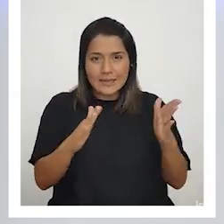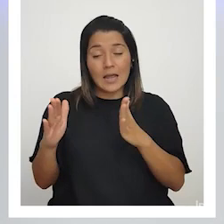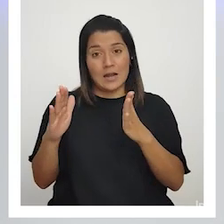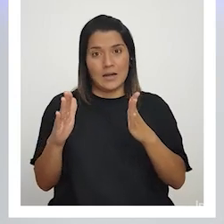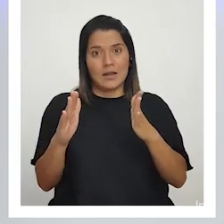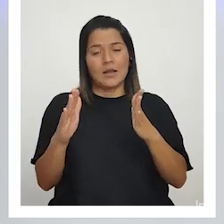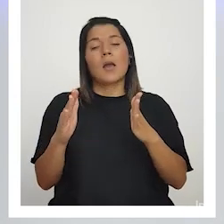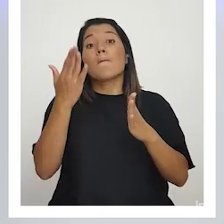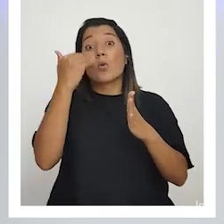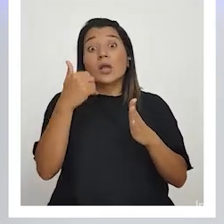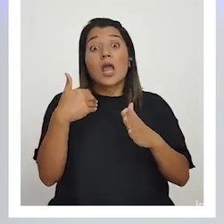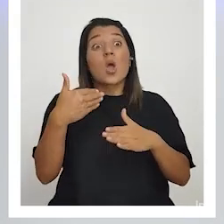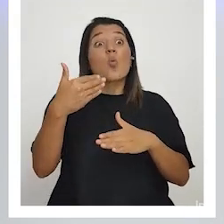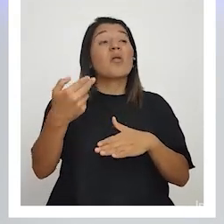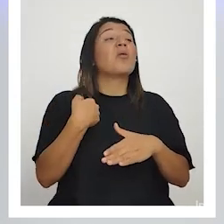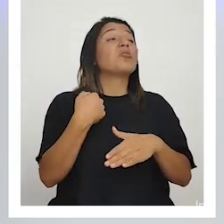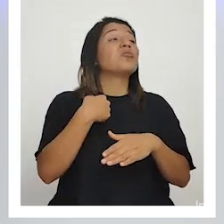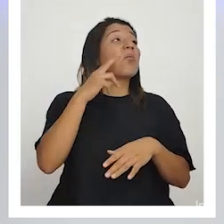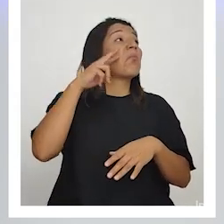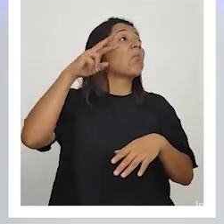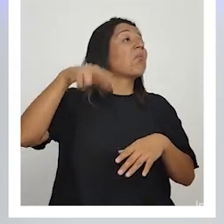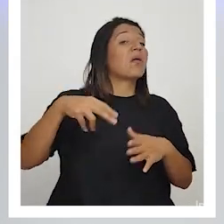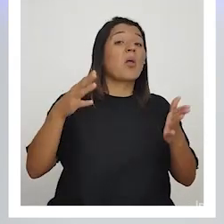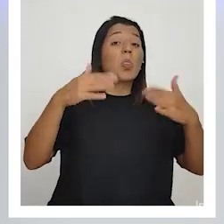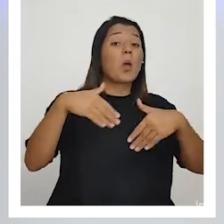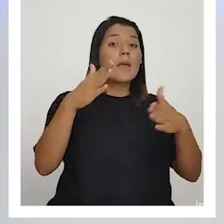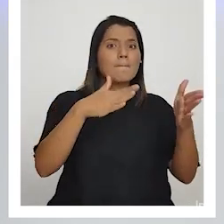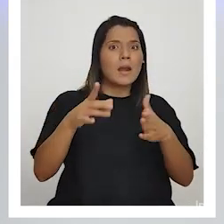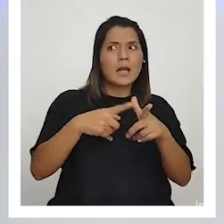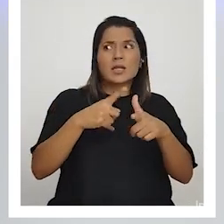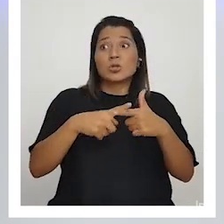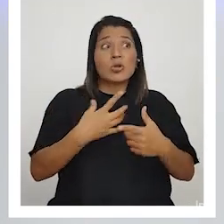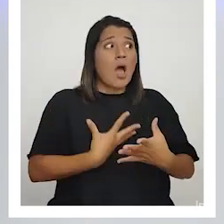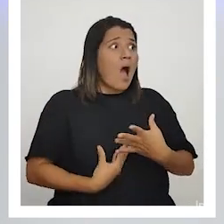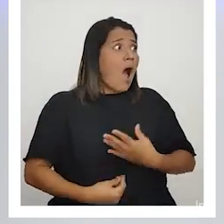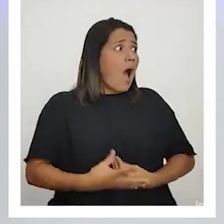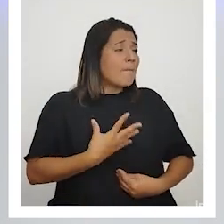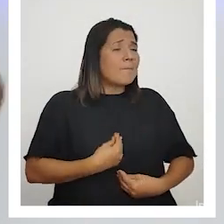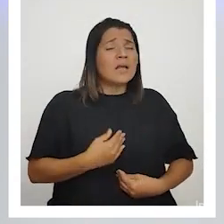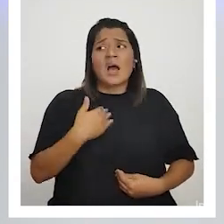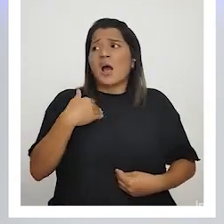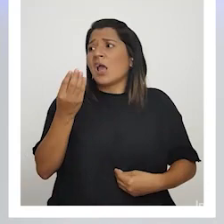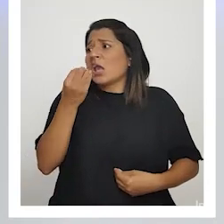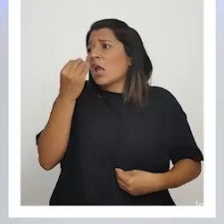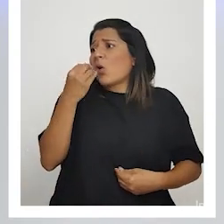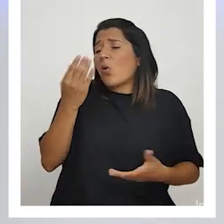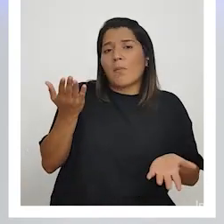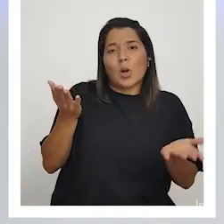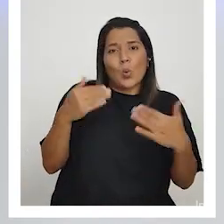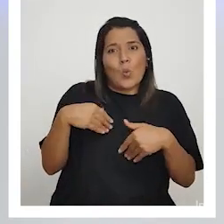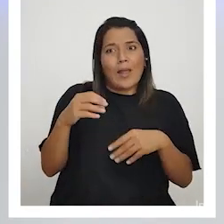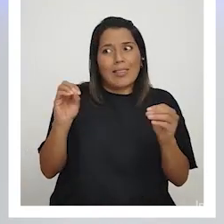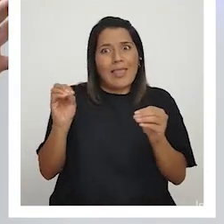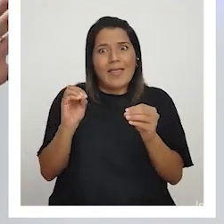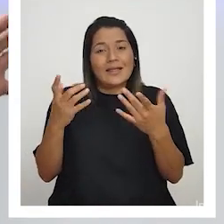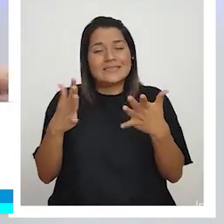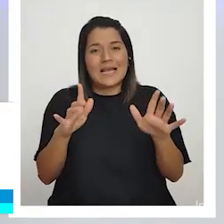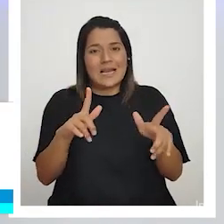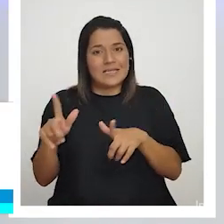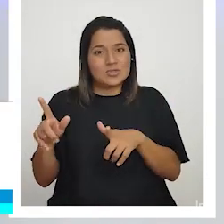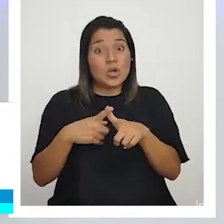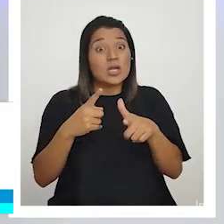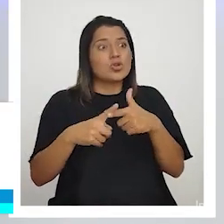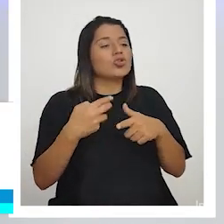porque cuando lo dejamos a la libre, cuando ya llega el hambre, no pensamos, en realidad nuestro cerebro reptiliano va a